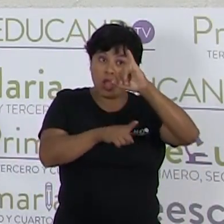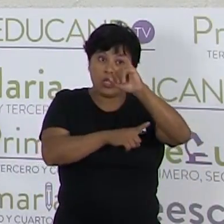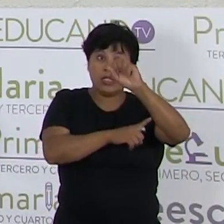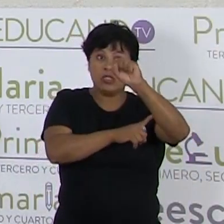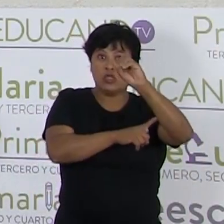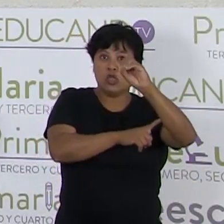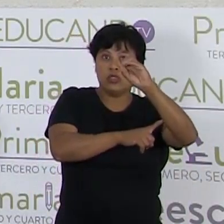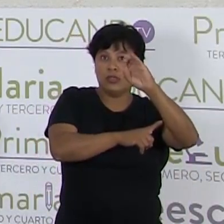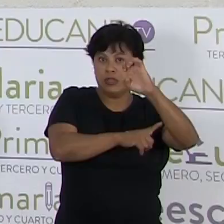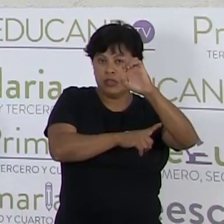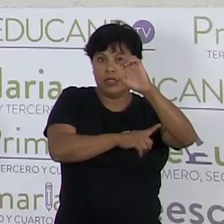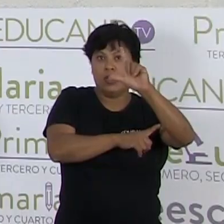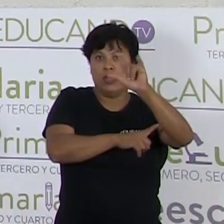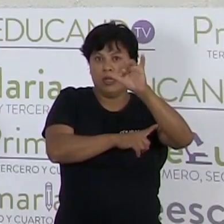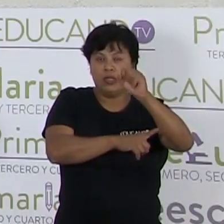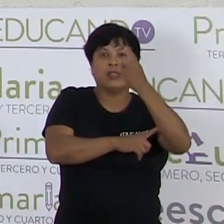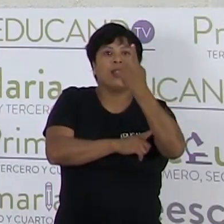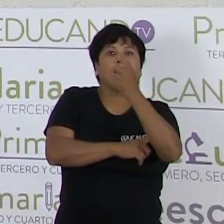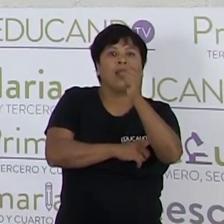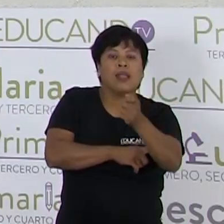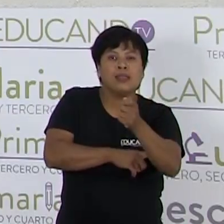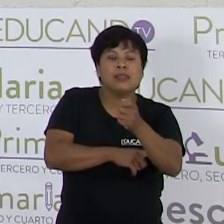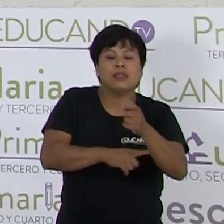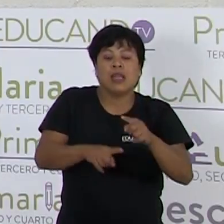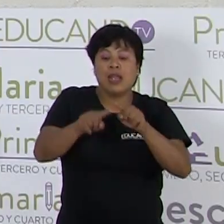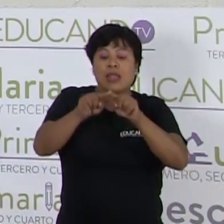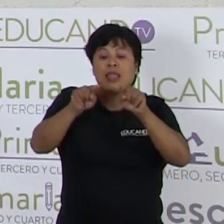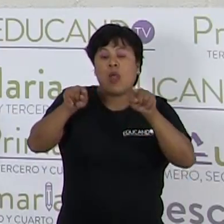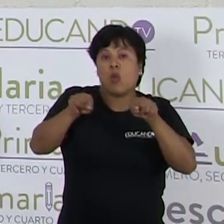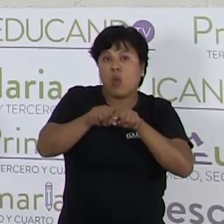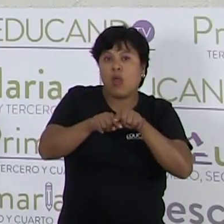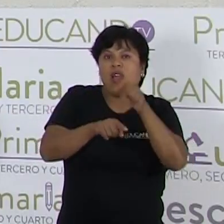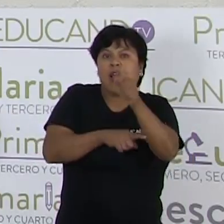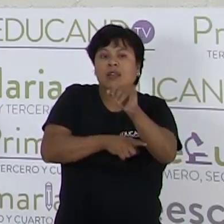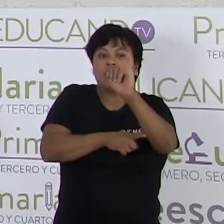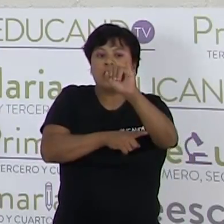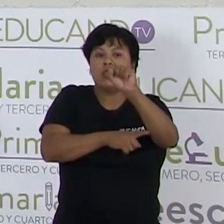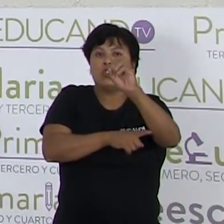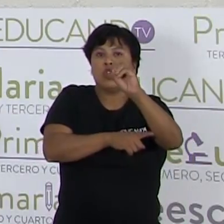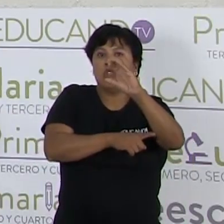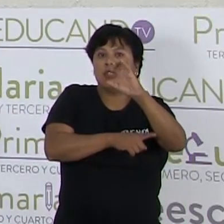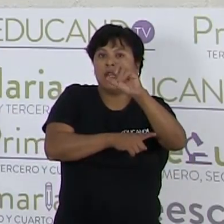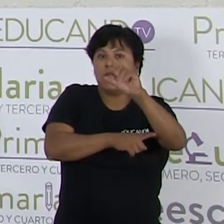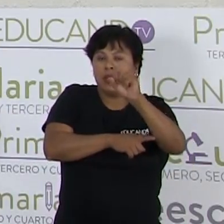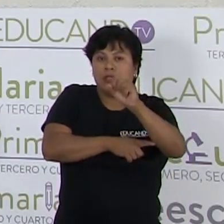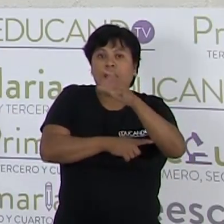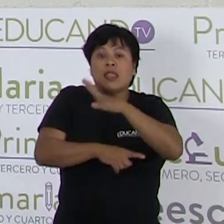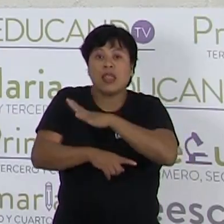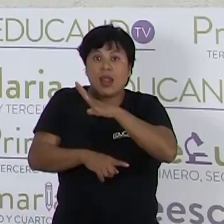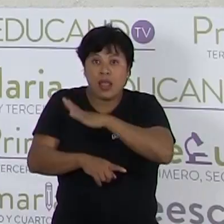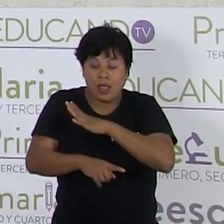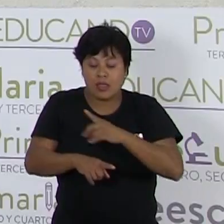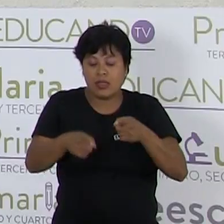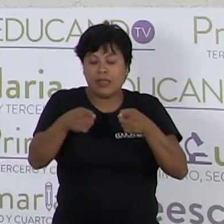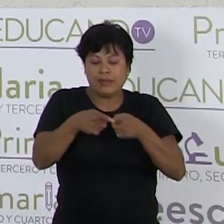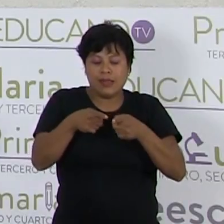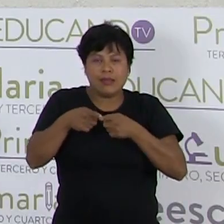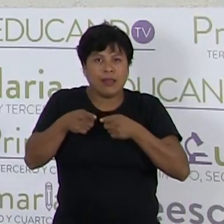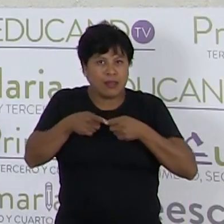es rectángulo. ¿Sí? ¿Qué es un isósceles? Aquel que tiene sus tres lados